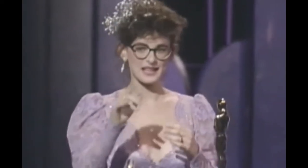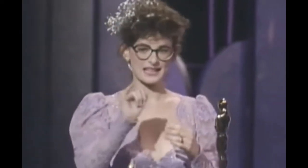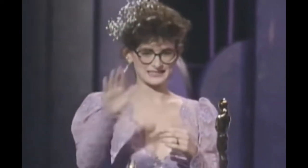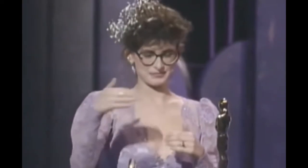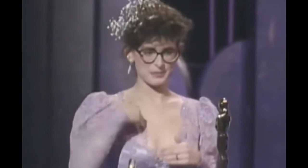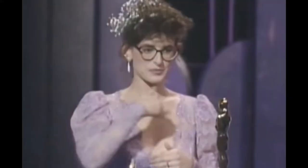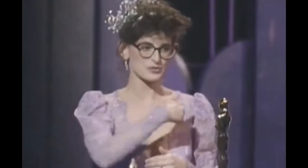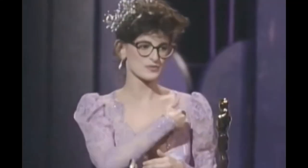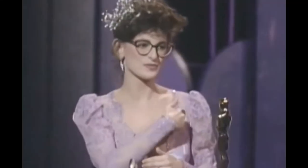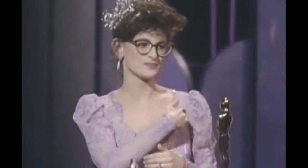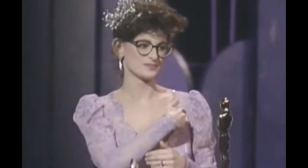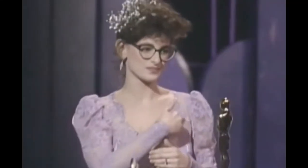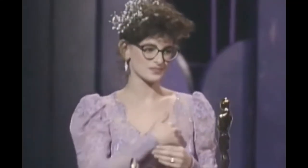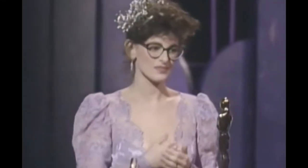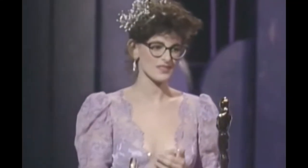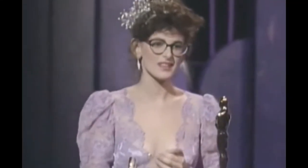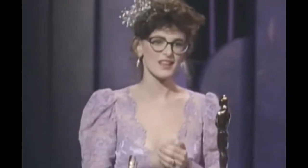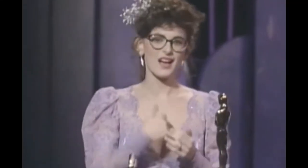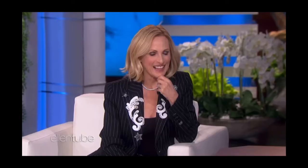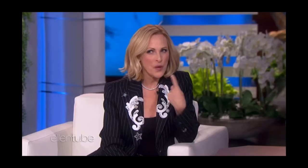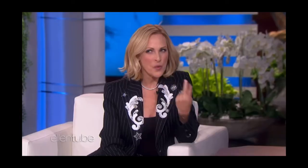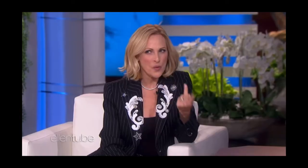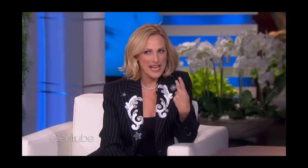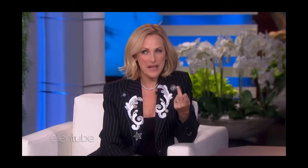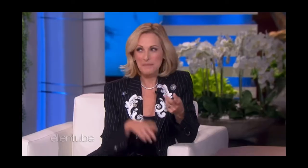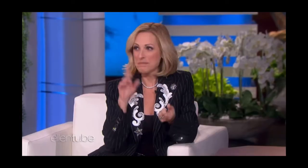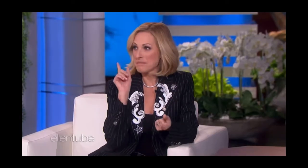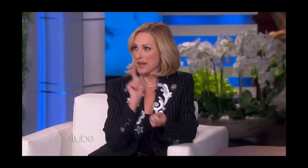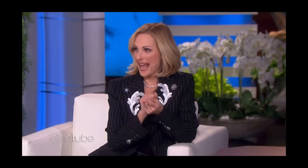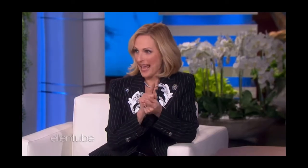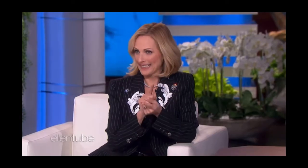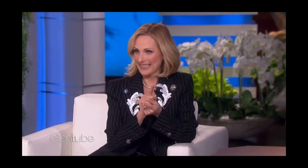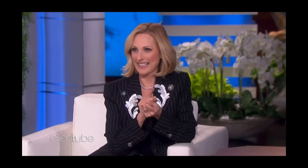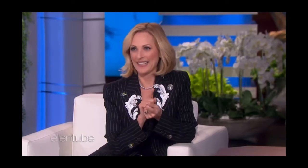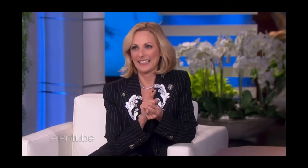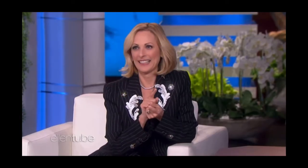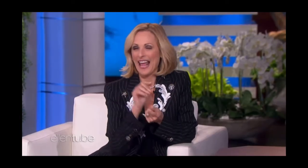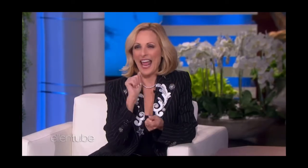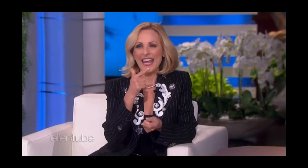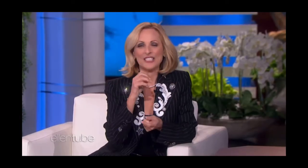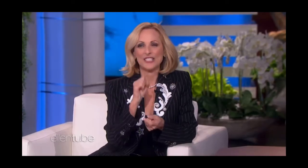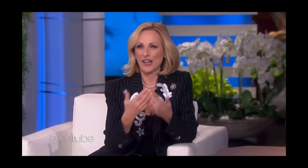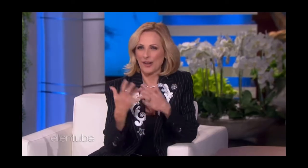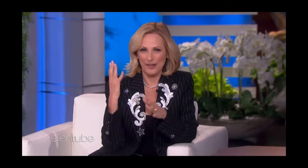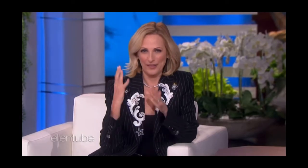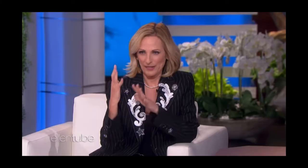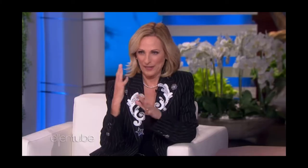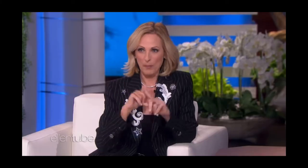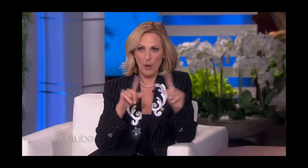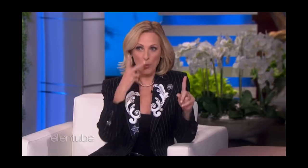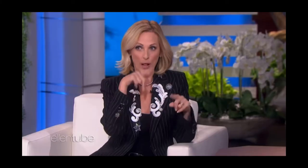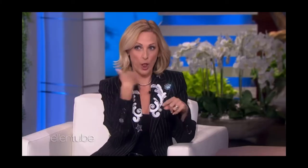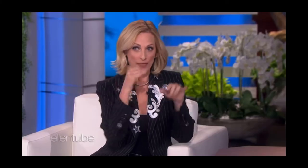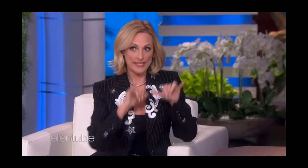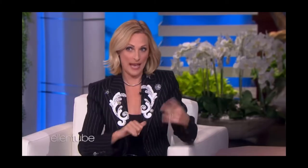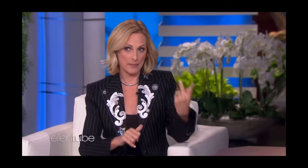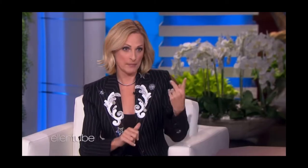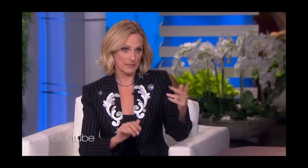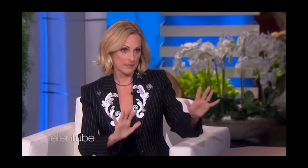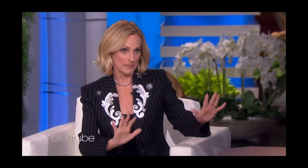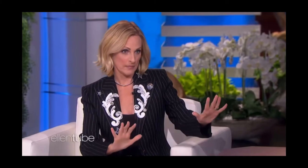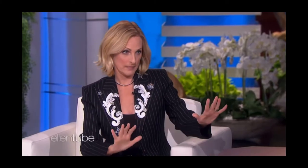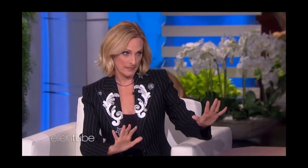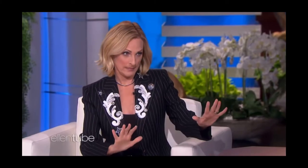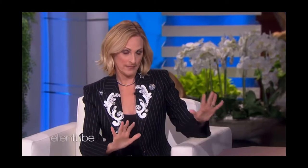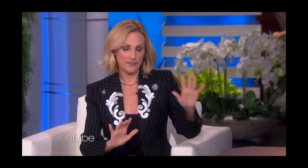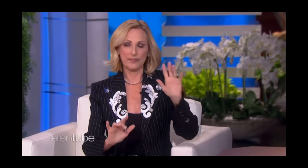familia fuera interpretada por actores oyentes famosos. Al escuchar esto, Marley se molestó y les dio un ultimátum: o contratan a actores